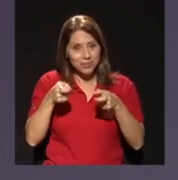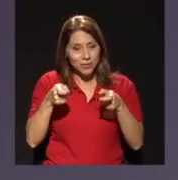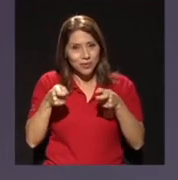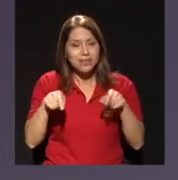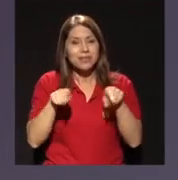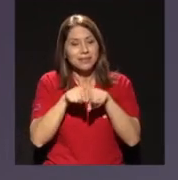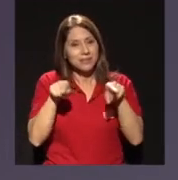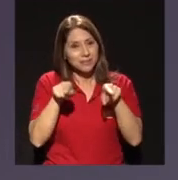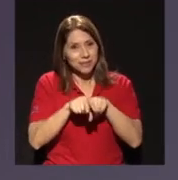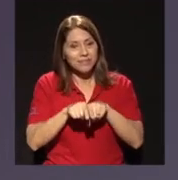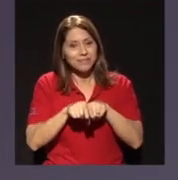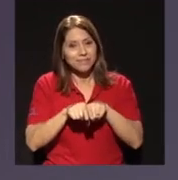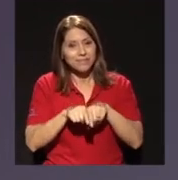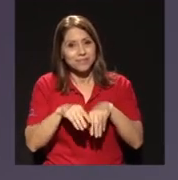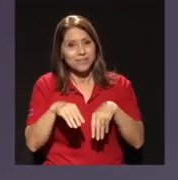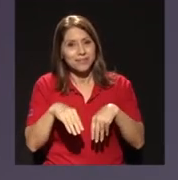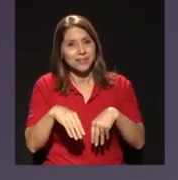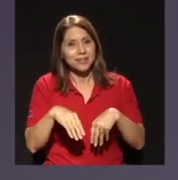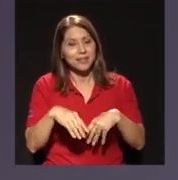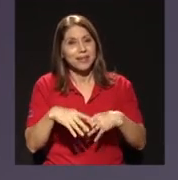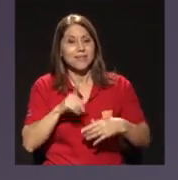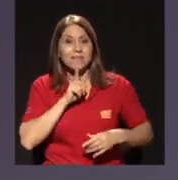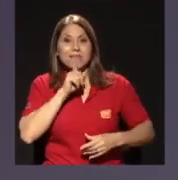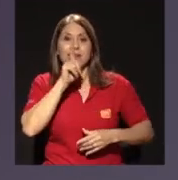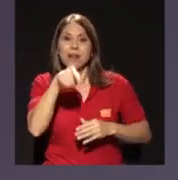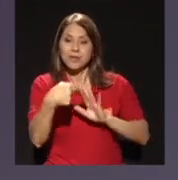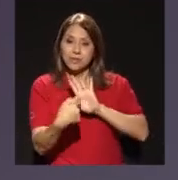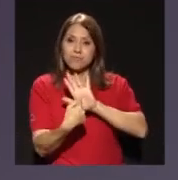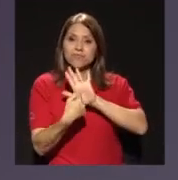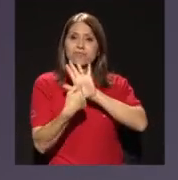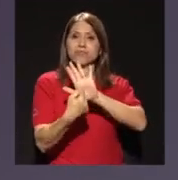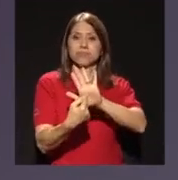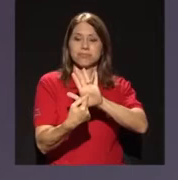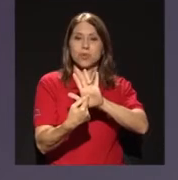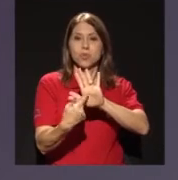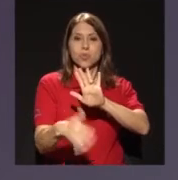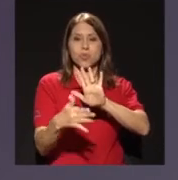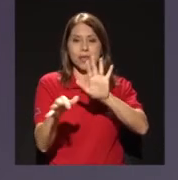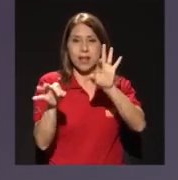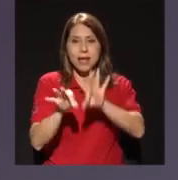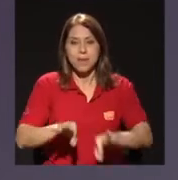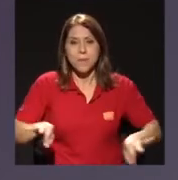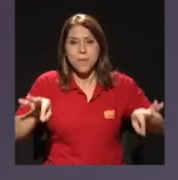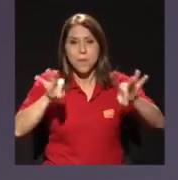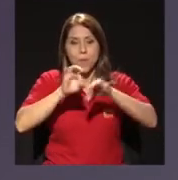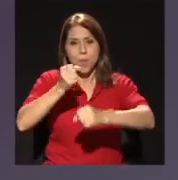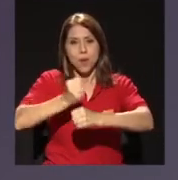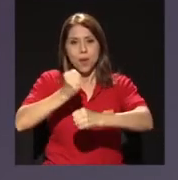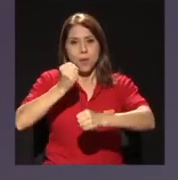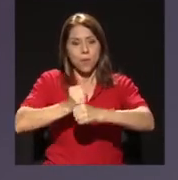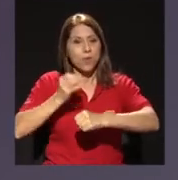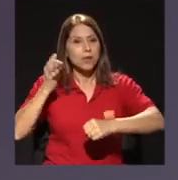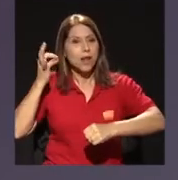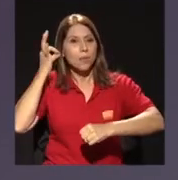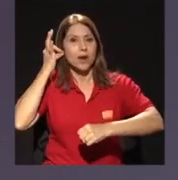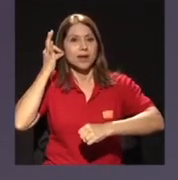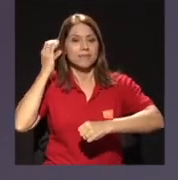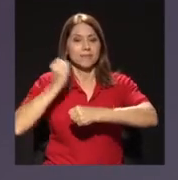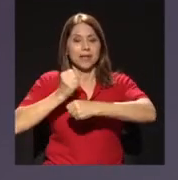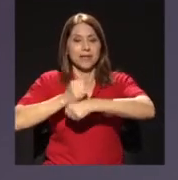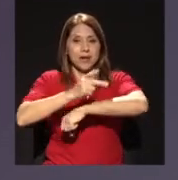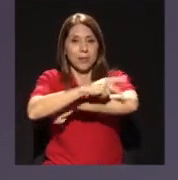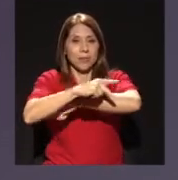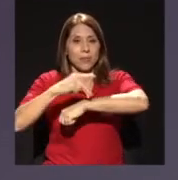da el realce o la importancia que amerita la labor de la mujer portuaria a nivel